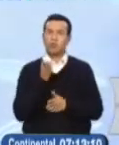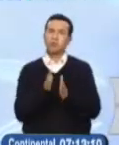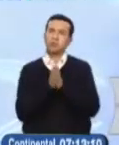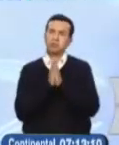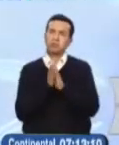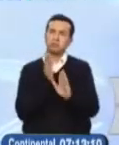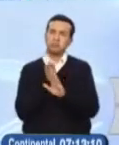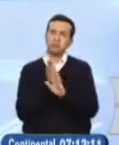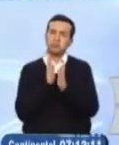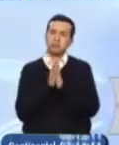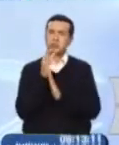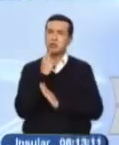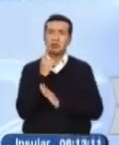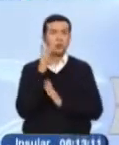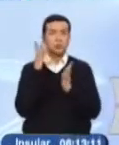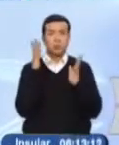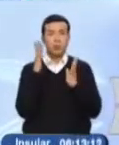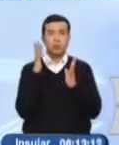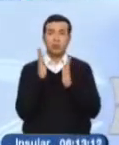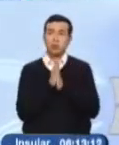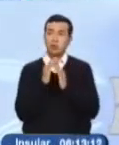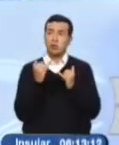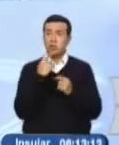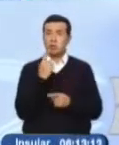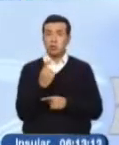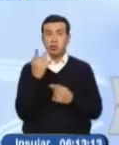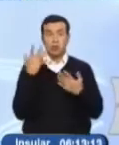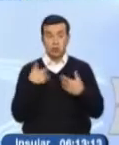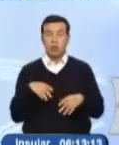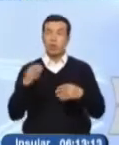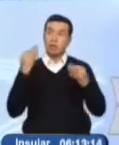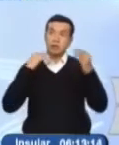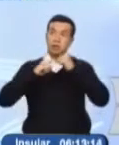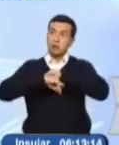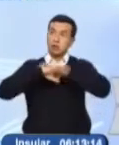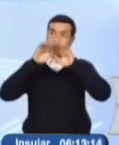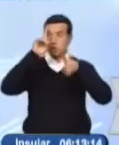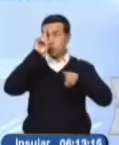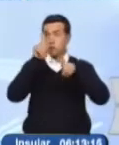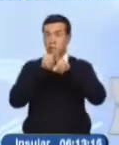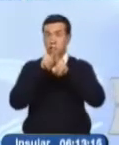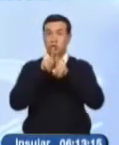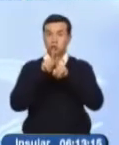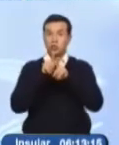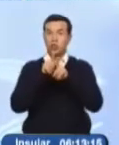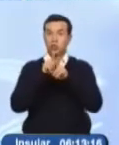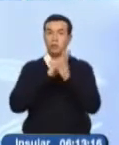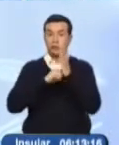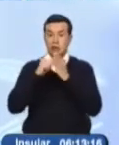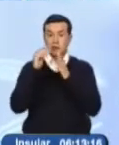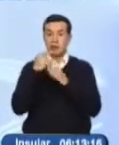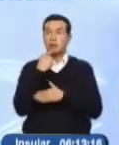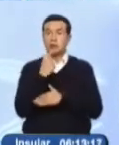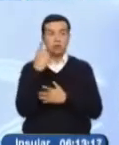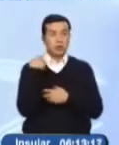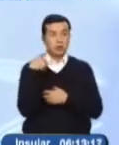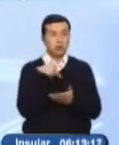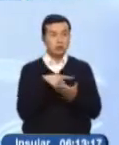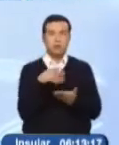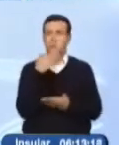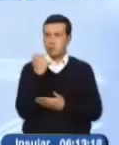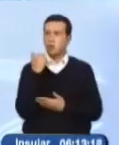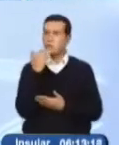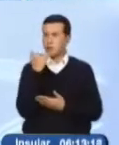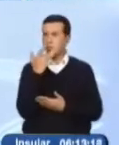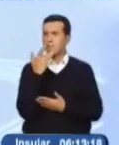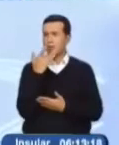solicitud porque me dijeron que ya no iba a existir pero ahora que se ha aclarado a través del acuerdo ministerial de que está garantizado el pago pues prefiero